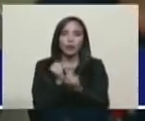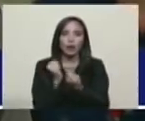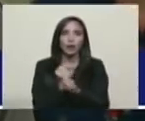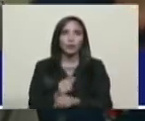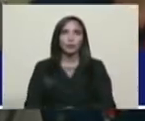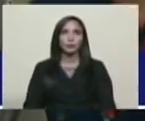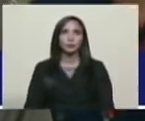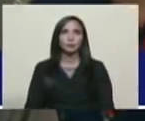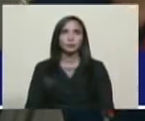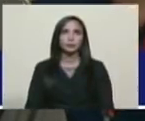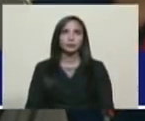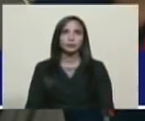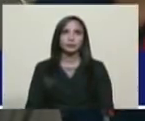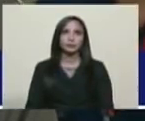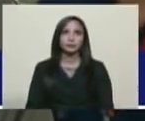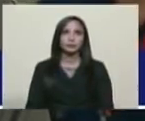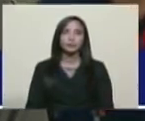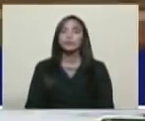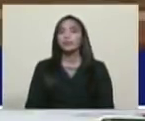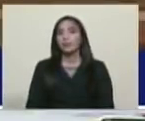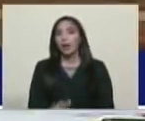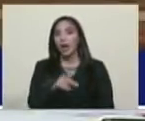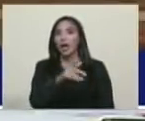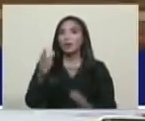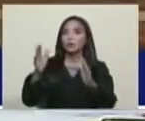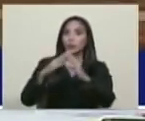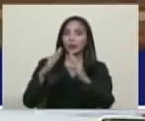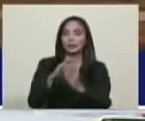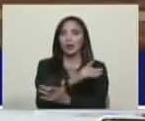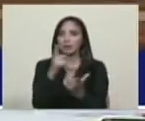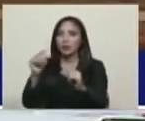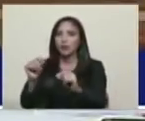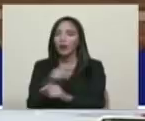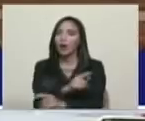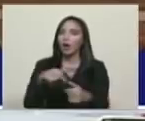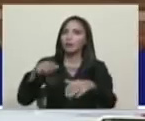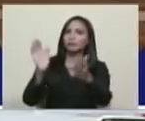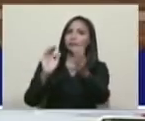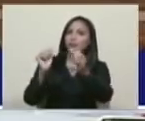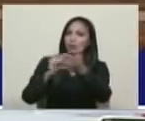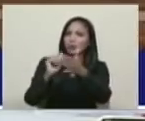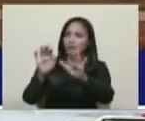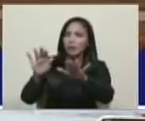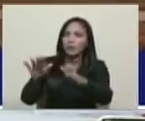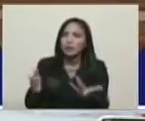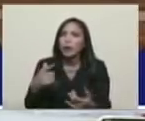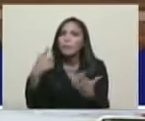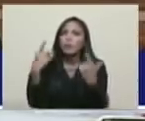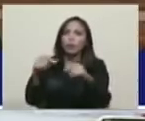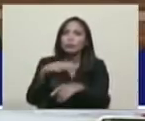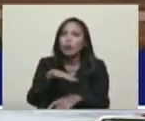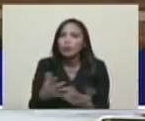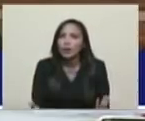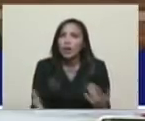Trabajando. Cuando iba saliendo de la casa le dijeron, ¿para dónde vas tú? Si hoy es tu cumpleaños. Él dijo, voy al petro.